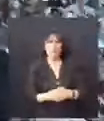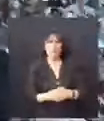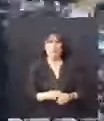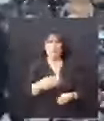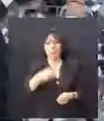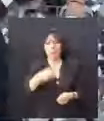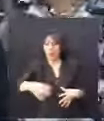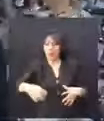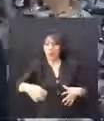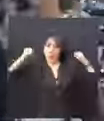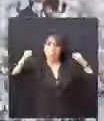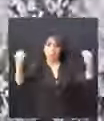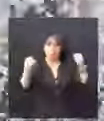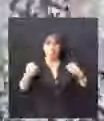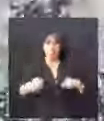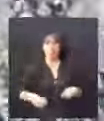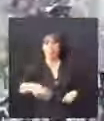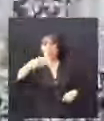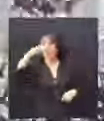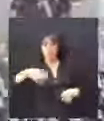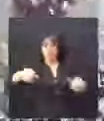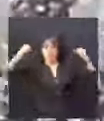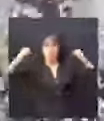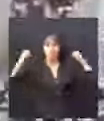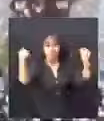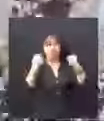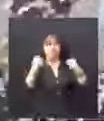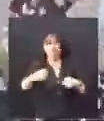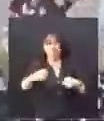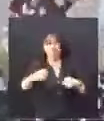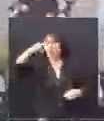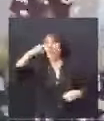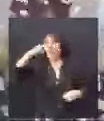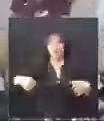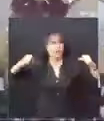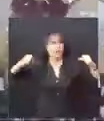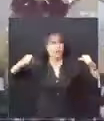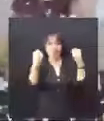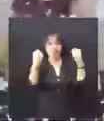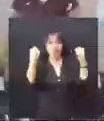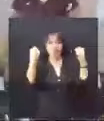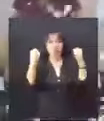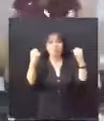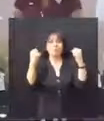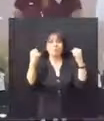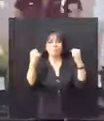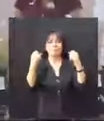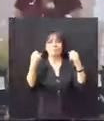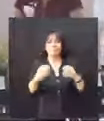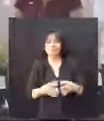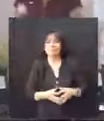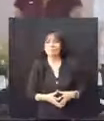México! ¡Que viva México! ¡Que viva México!